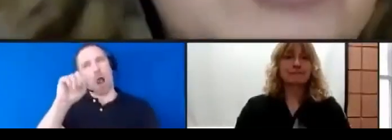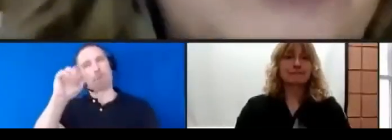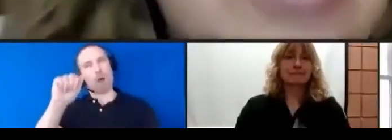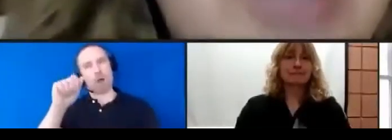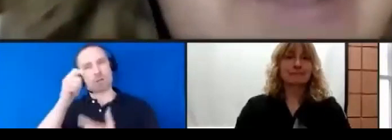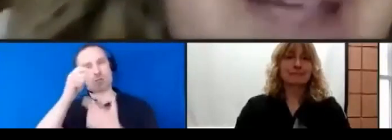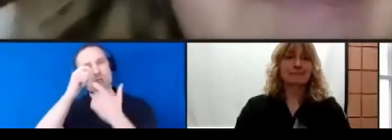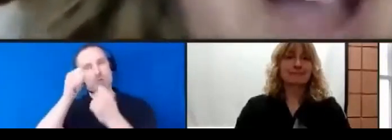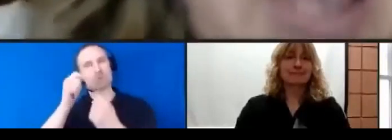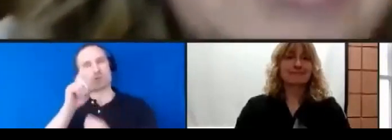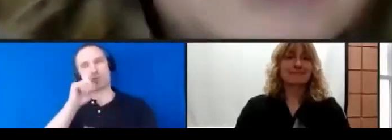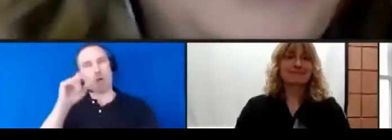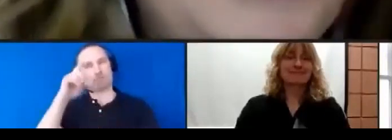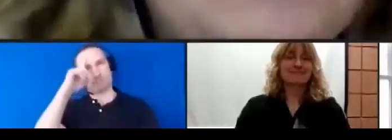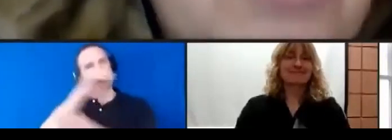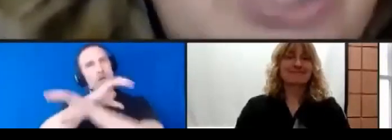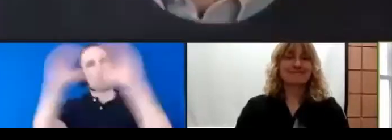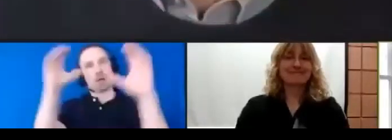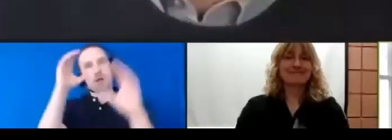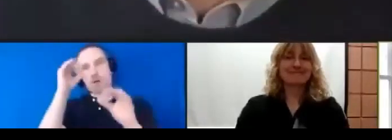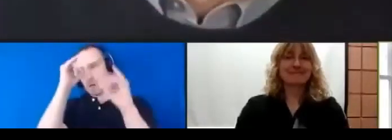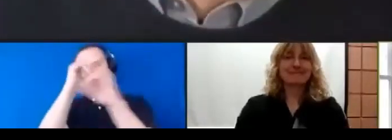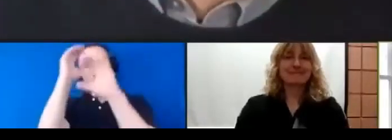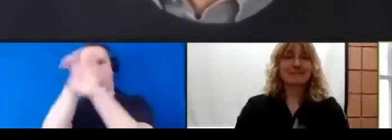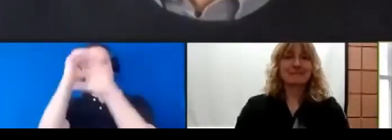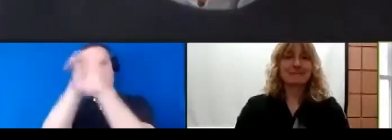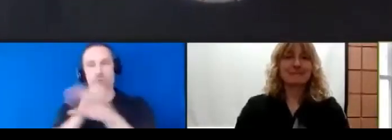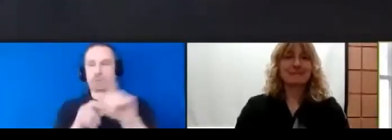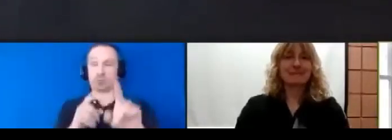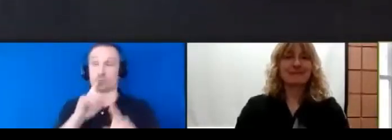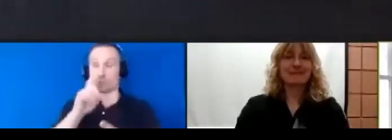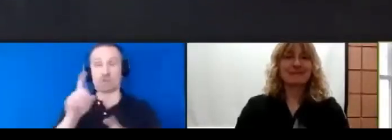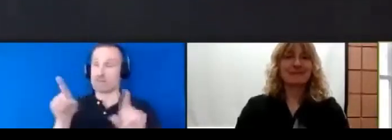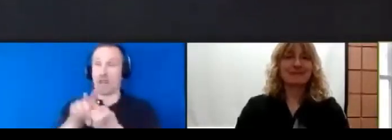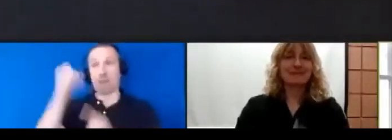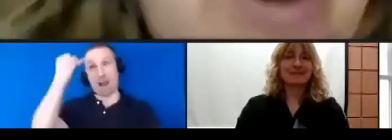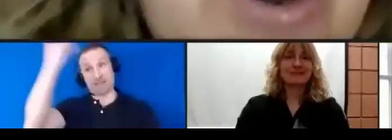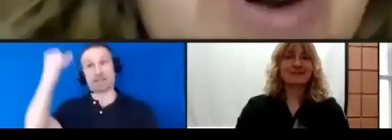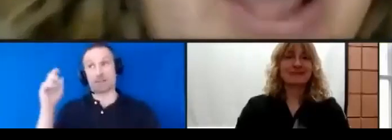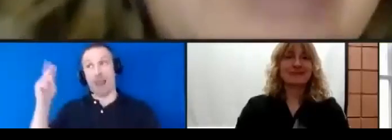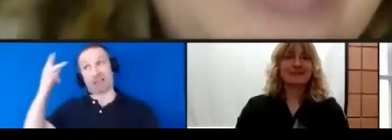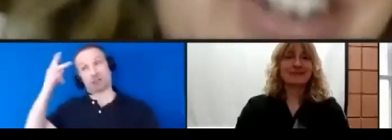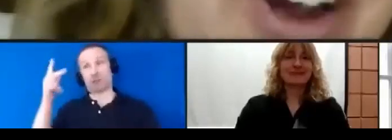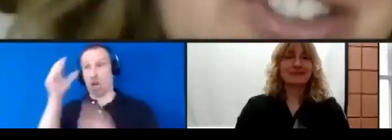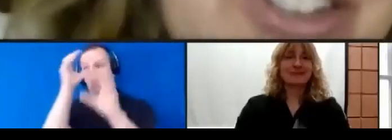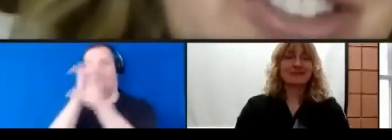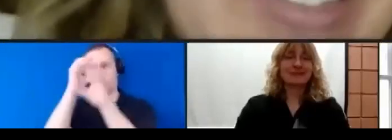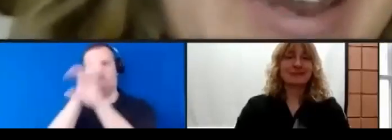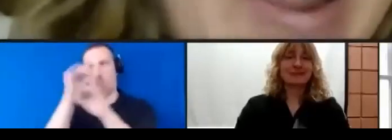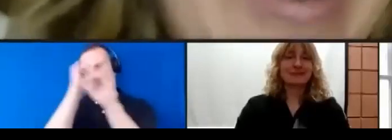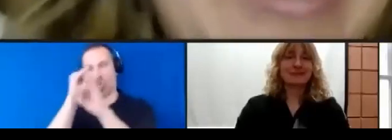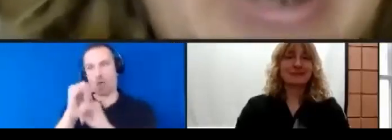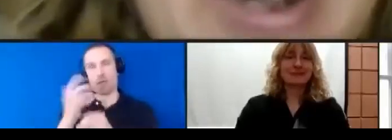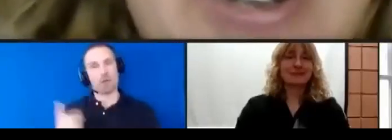para que para que los cheques de 1.400 a 2.800 les lleguen a sus correos es